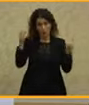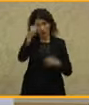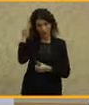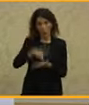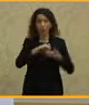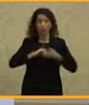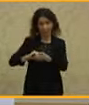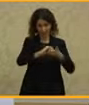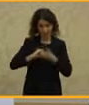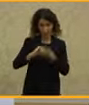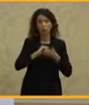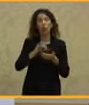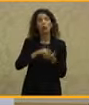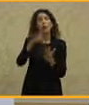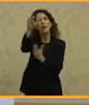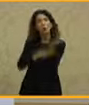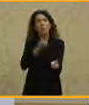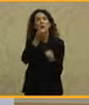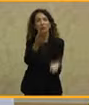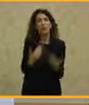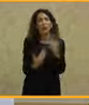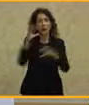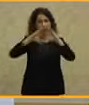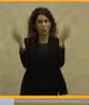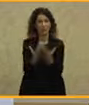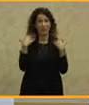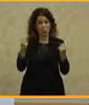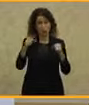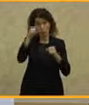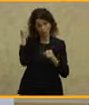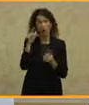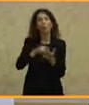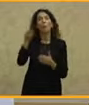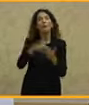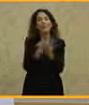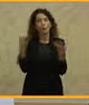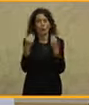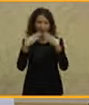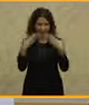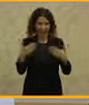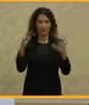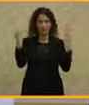nuestra Confederación para dar lectura al manifiesto del Día Mundial de la Salud Mental 2017. Muchas gracias.